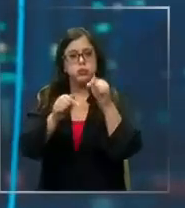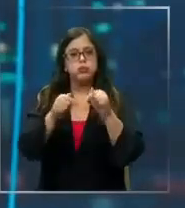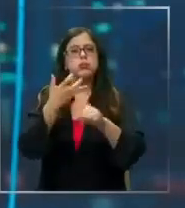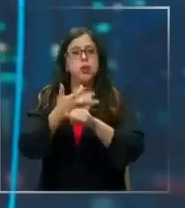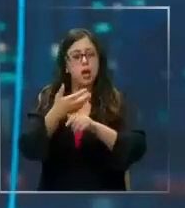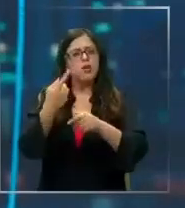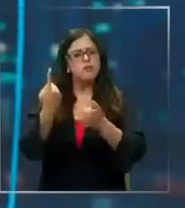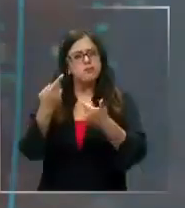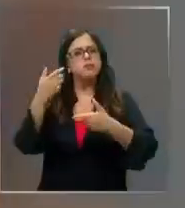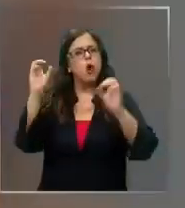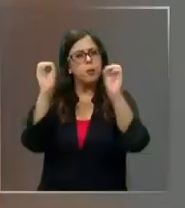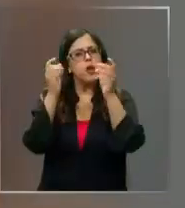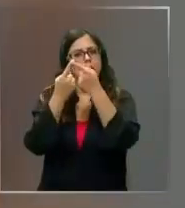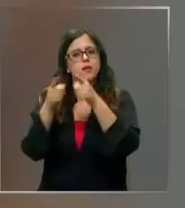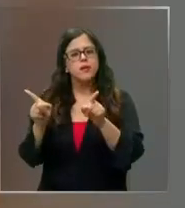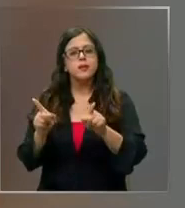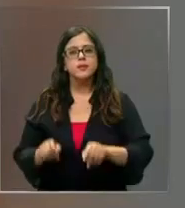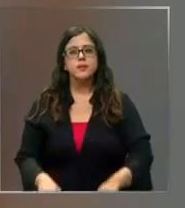debate.